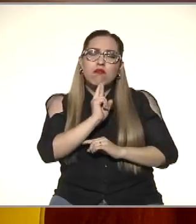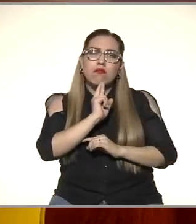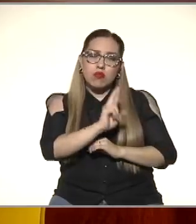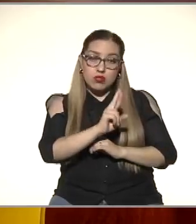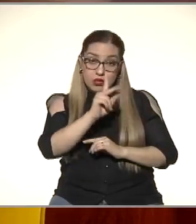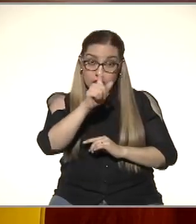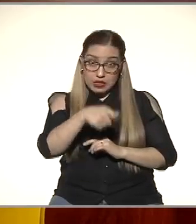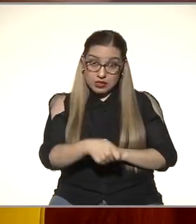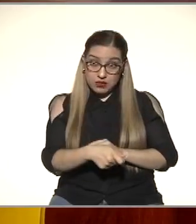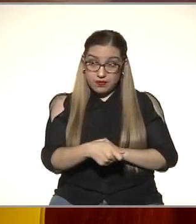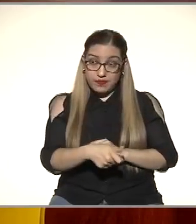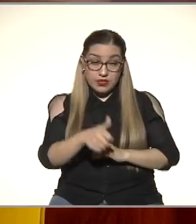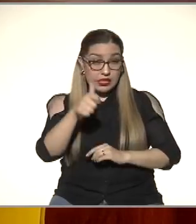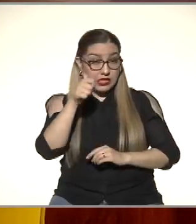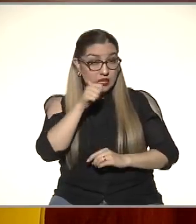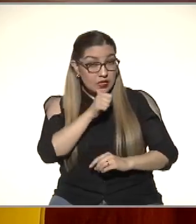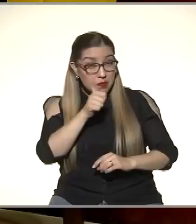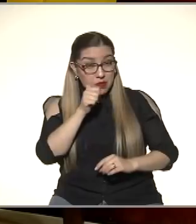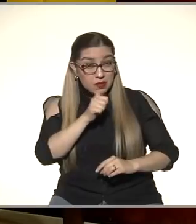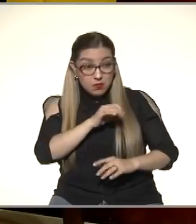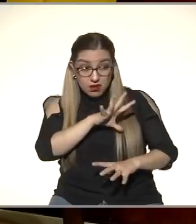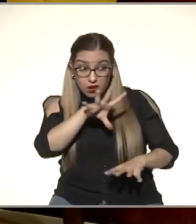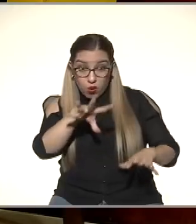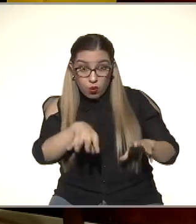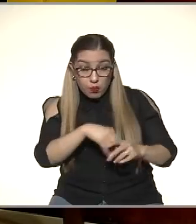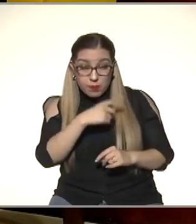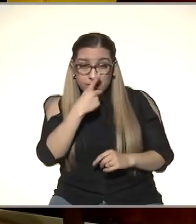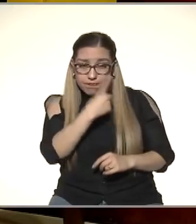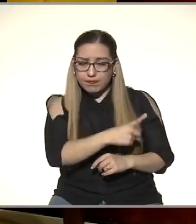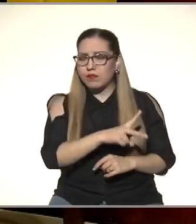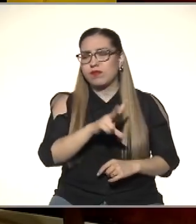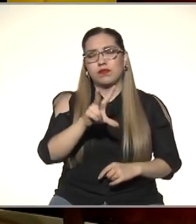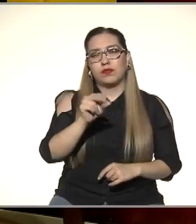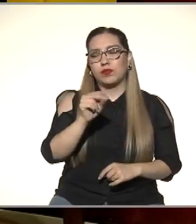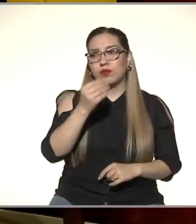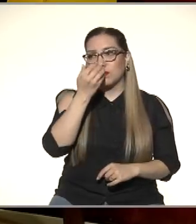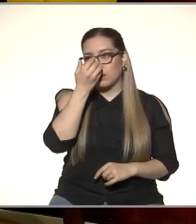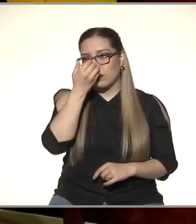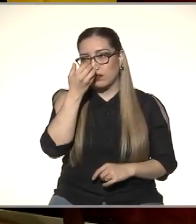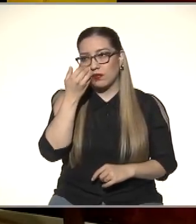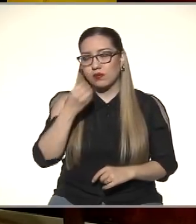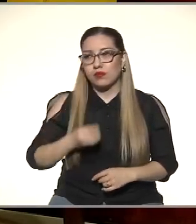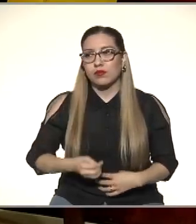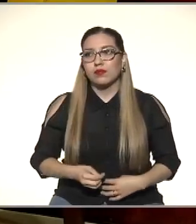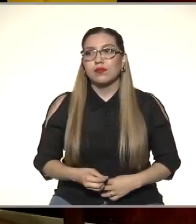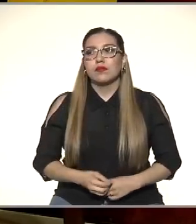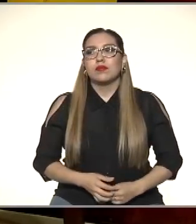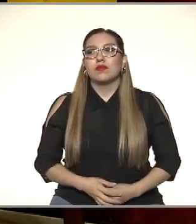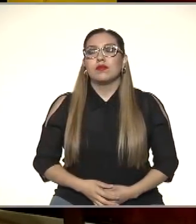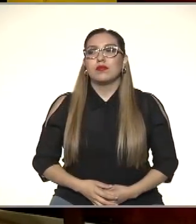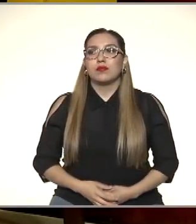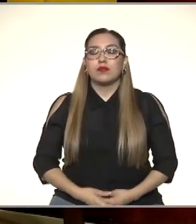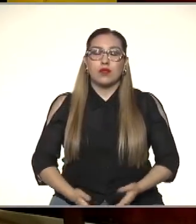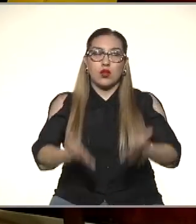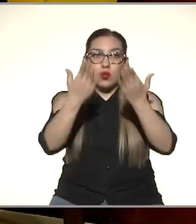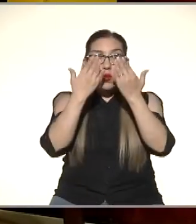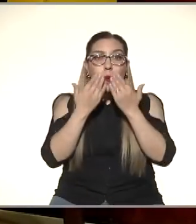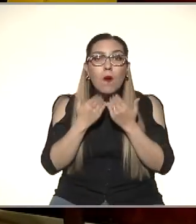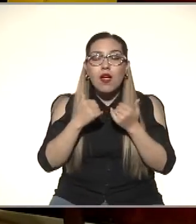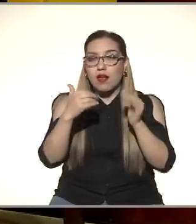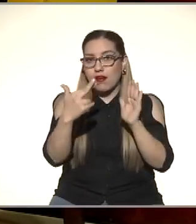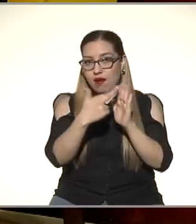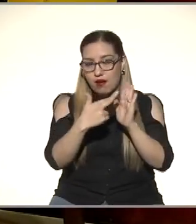todos los casos hay que decirles a los hijos. Nuevamente, y esto lo voy a repetir y creo que ya lo dijimos todos, no hay reglas,